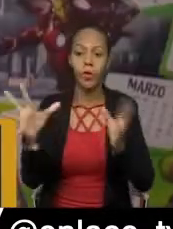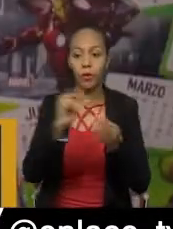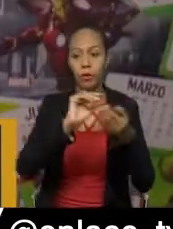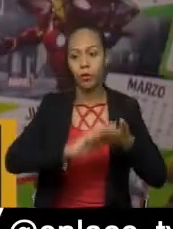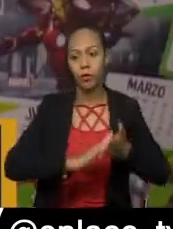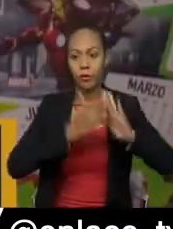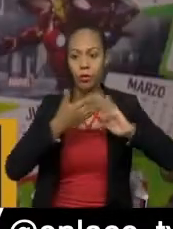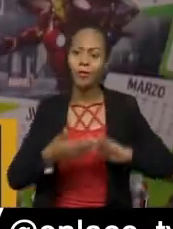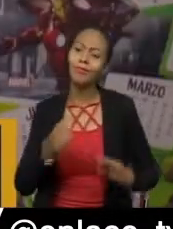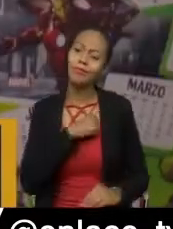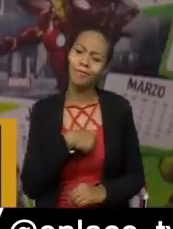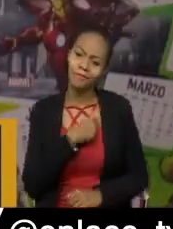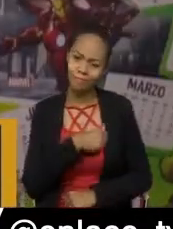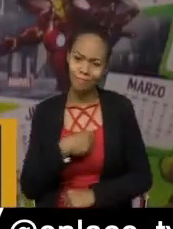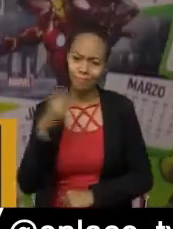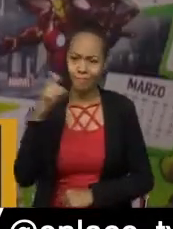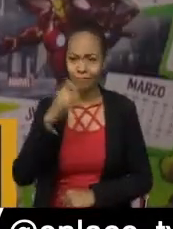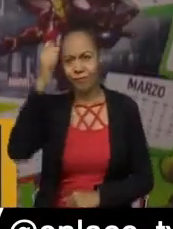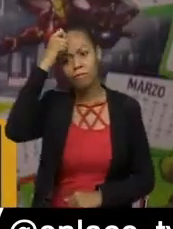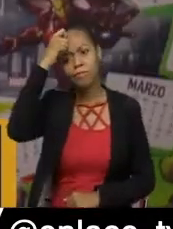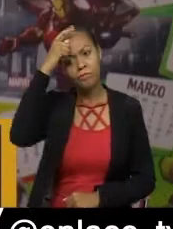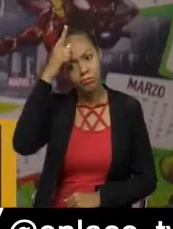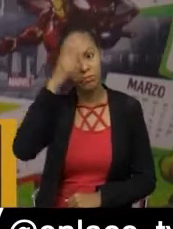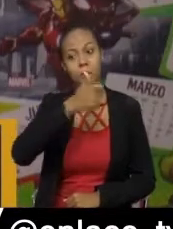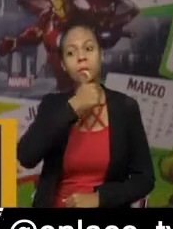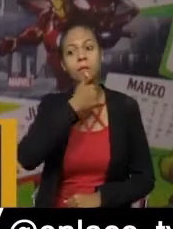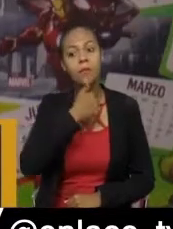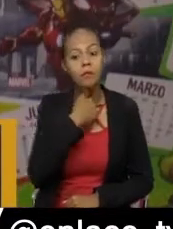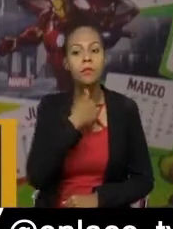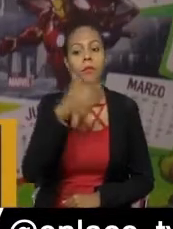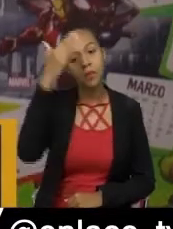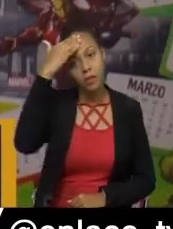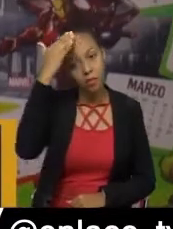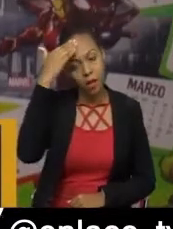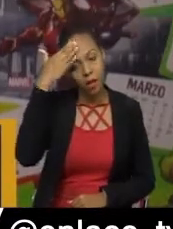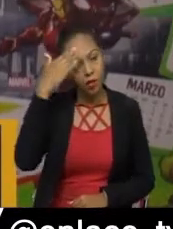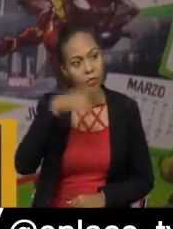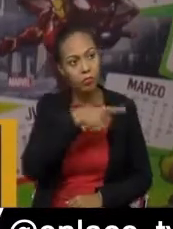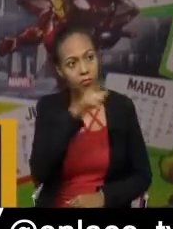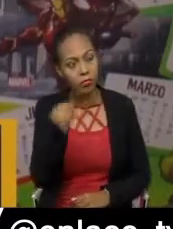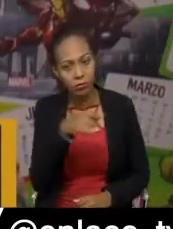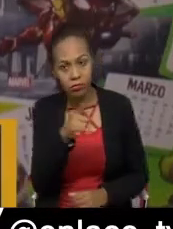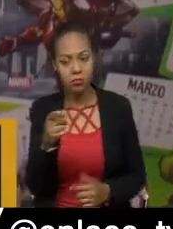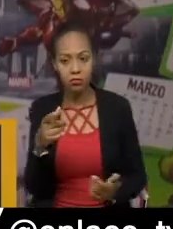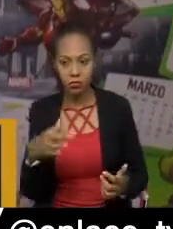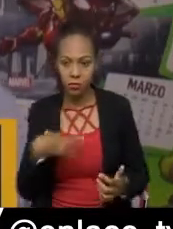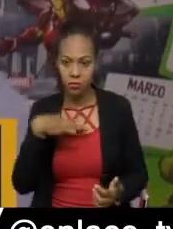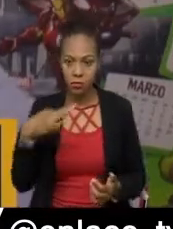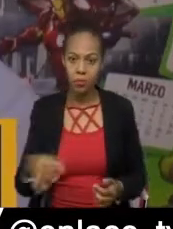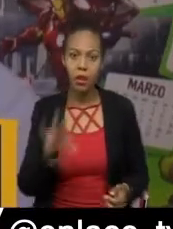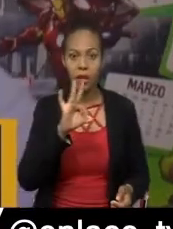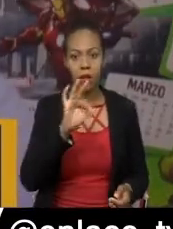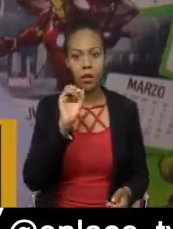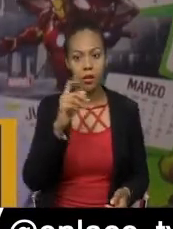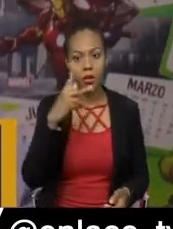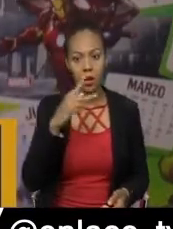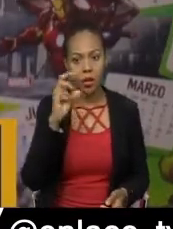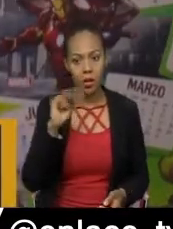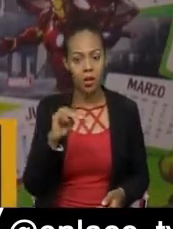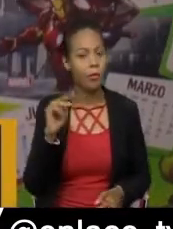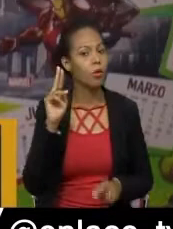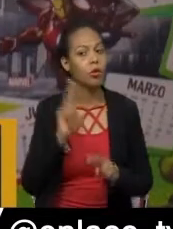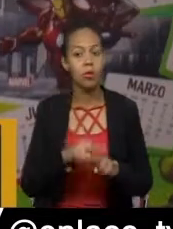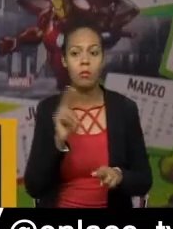Mucha tolerancia, pues saber de que estamos en un perímetro urbano, pues tratar en lo posible de transitar a 30 kilómetros por hora, que es lo que compete la